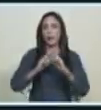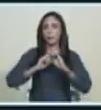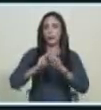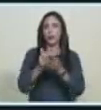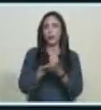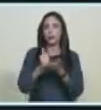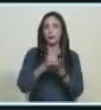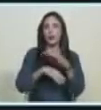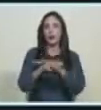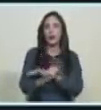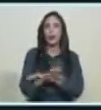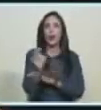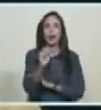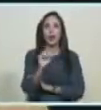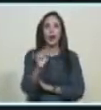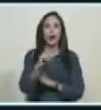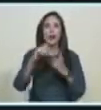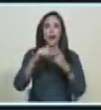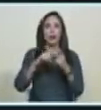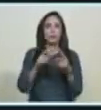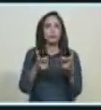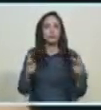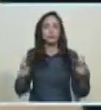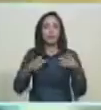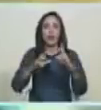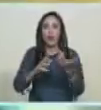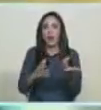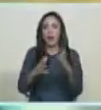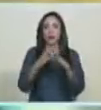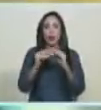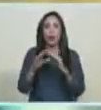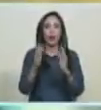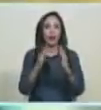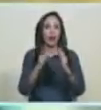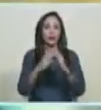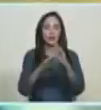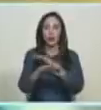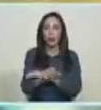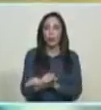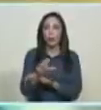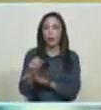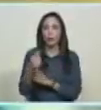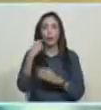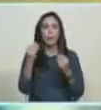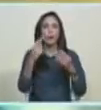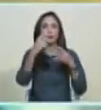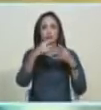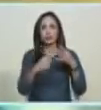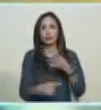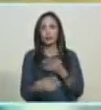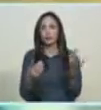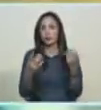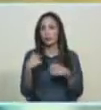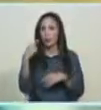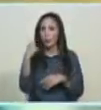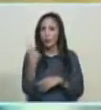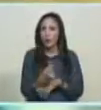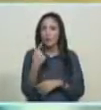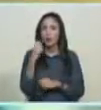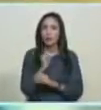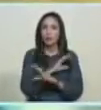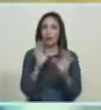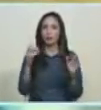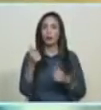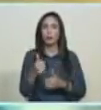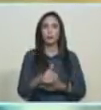para comprarse un carrito, para ampliar un negocio, para dar una cuota inicial de una casa, para mil cosas, pues, como debe ser.